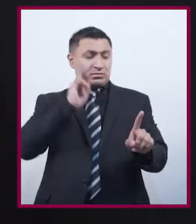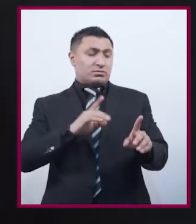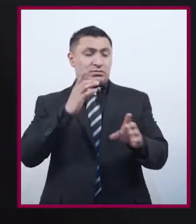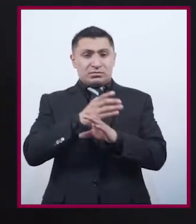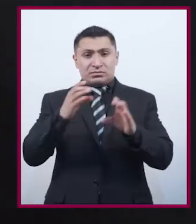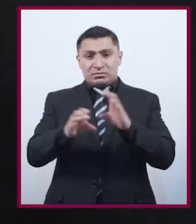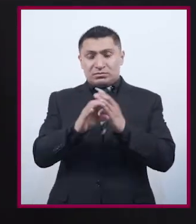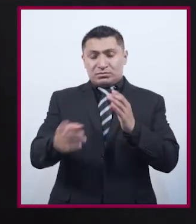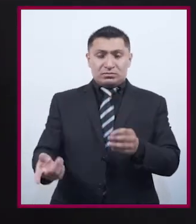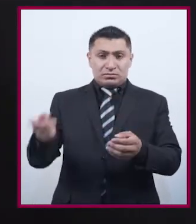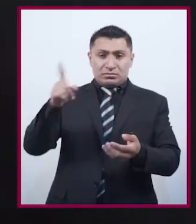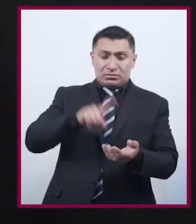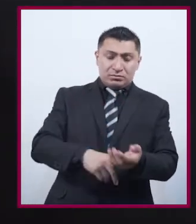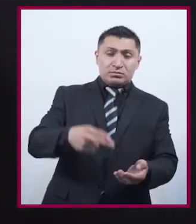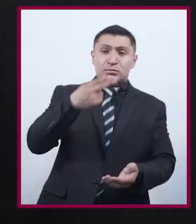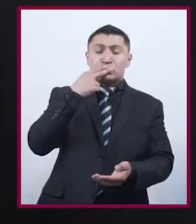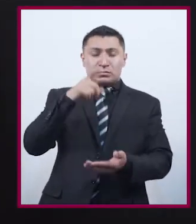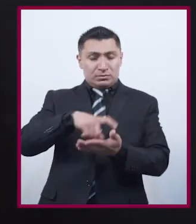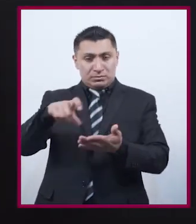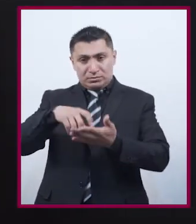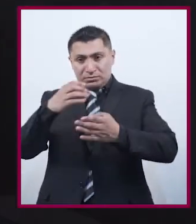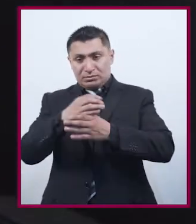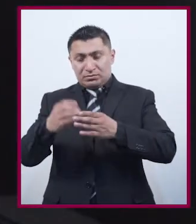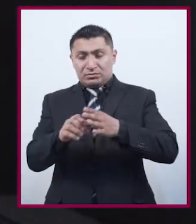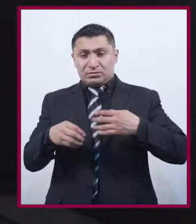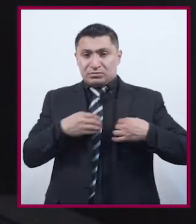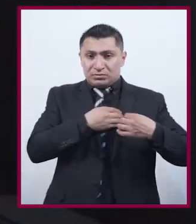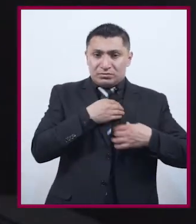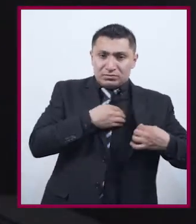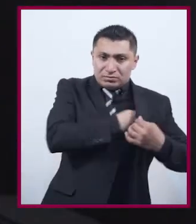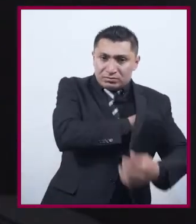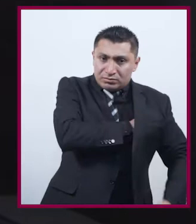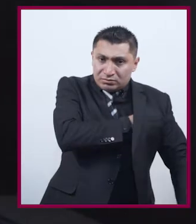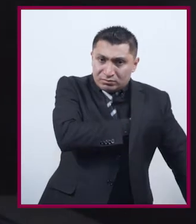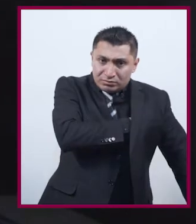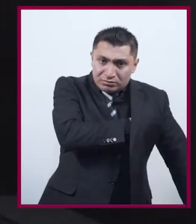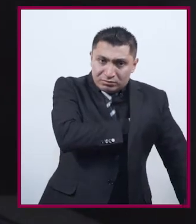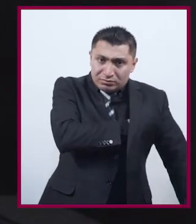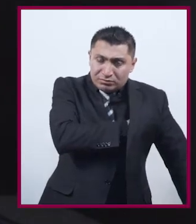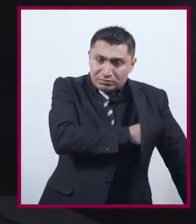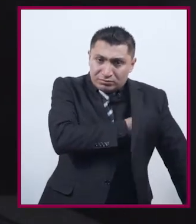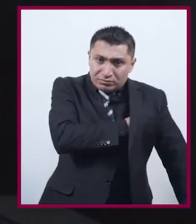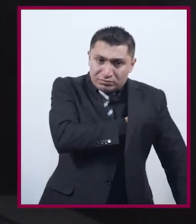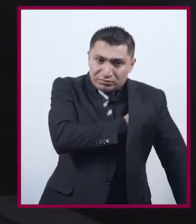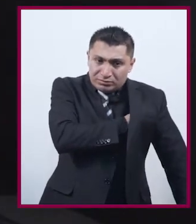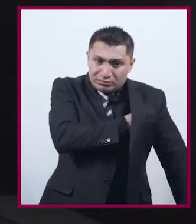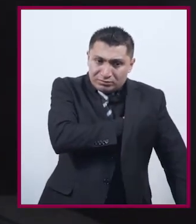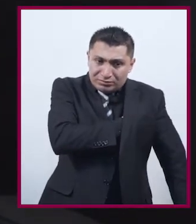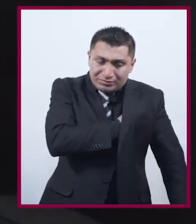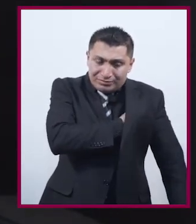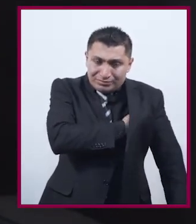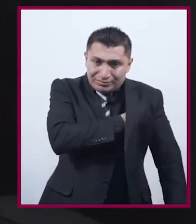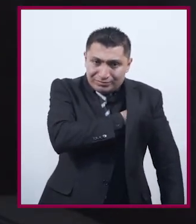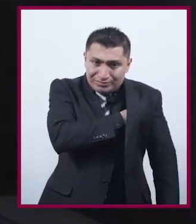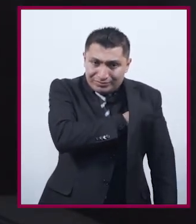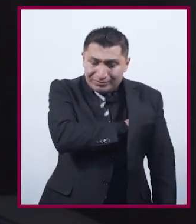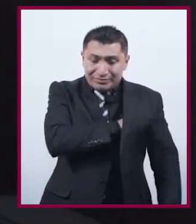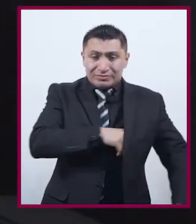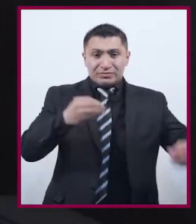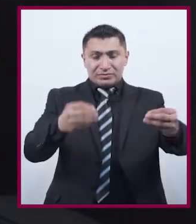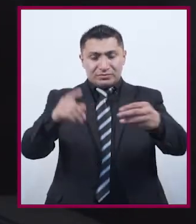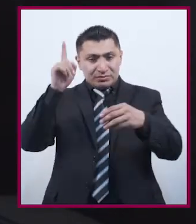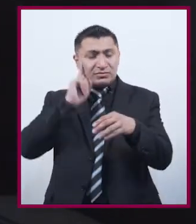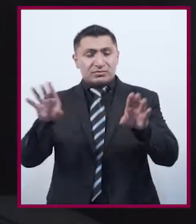mujer como un objeto ligado al consumo. Pero no solo eso, durante esta época, varias figuras femeninas